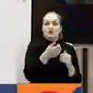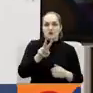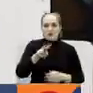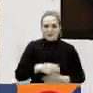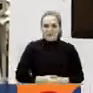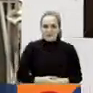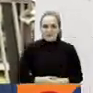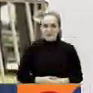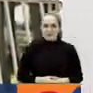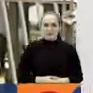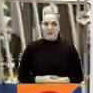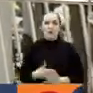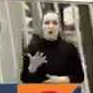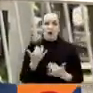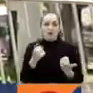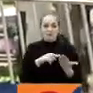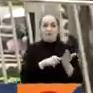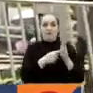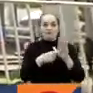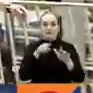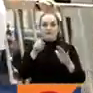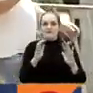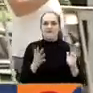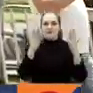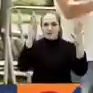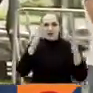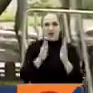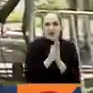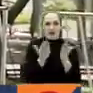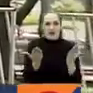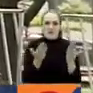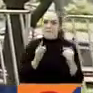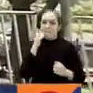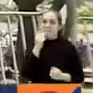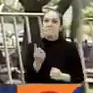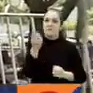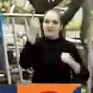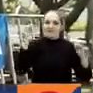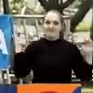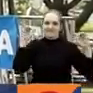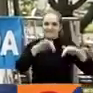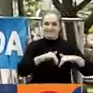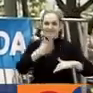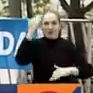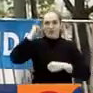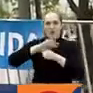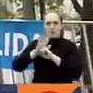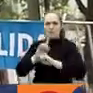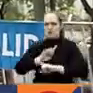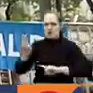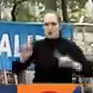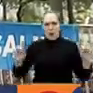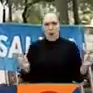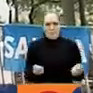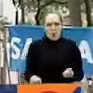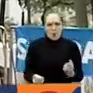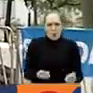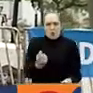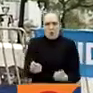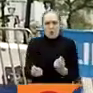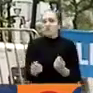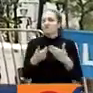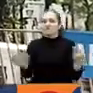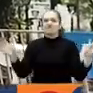Adriana, televidentes, pues este es considerado el primer evento masivo que hace parte de la reactivación de la capital del Valle. Pero pasando a otros